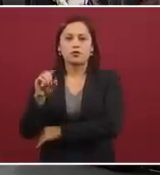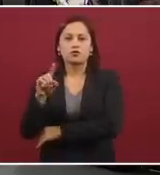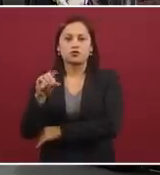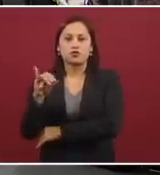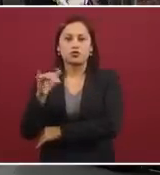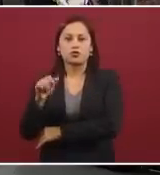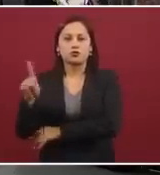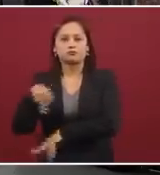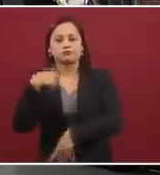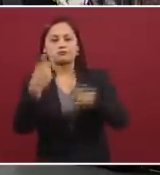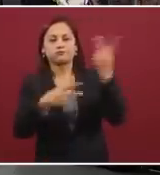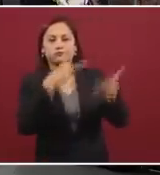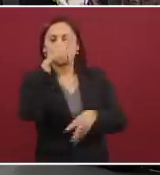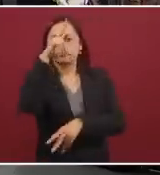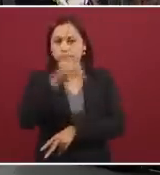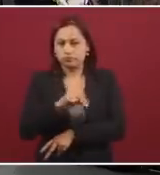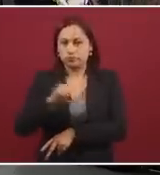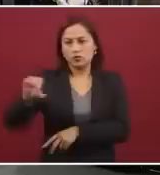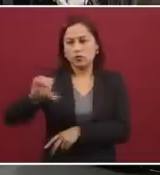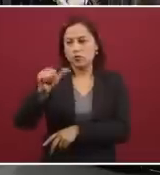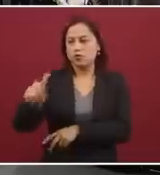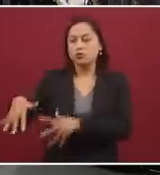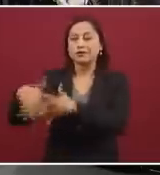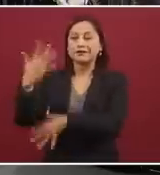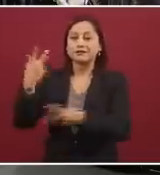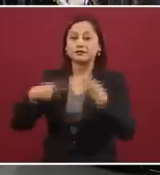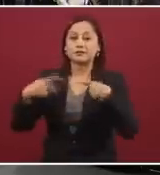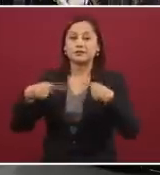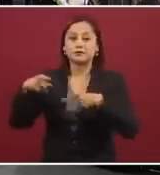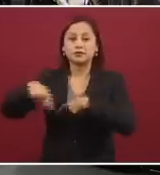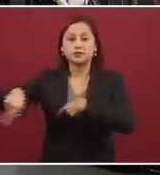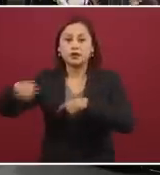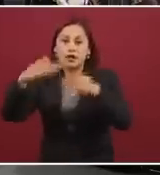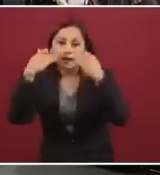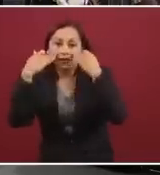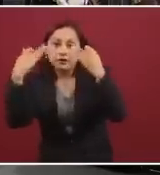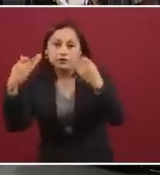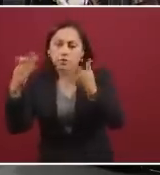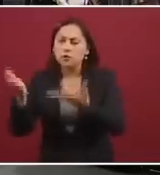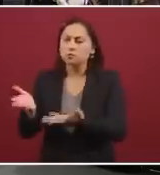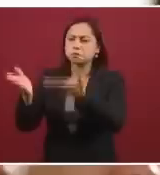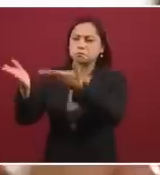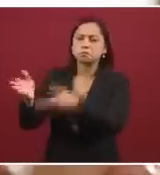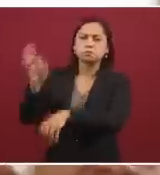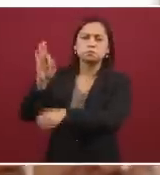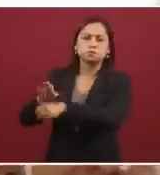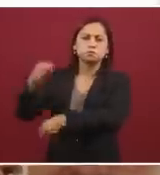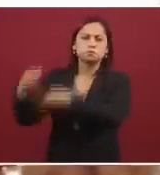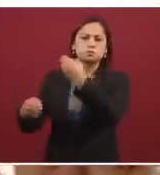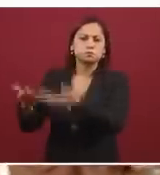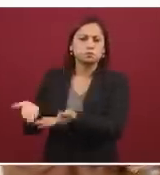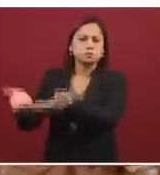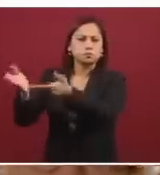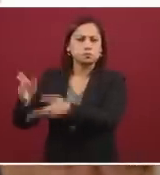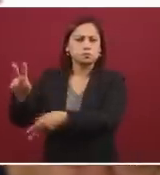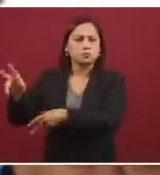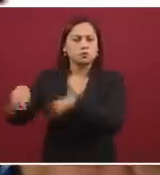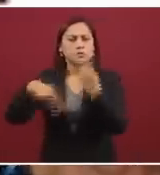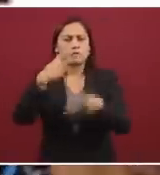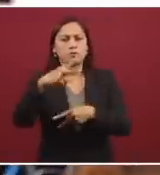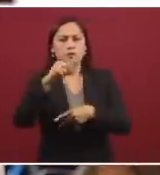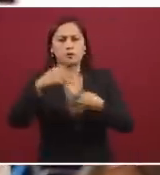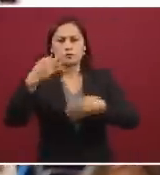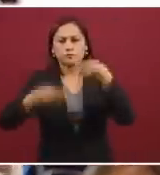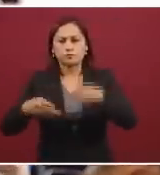al igual que 15 personas en calidad de testigos por el caso agro nitrógeno entre los que destacan el ex presidente enrique